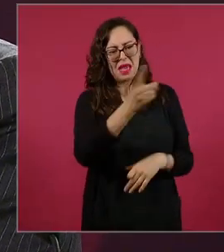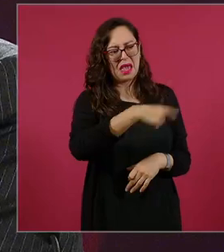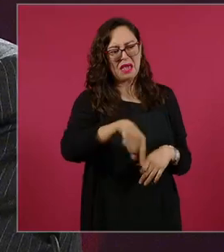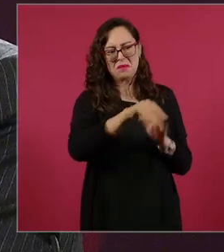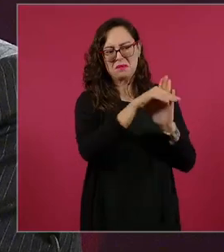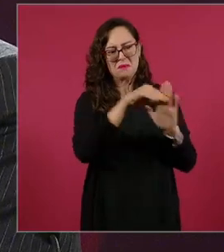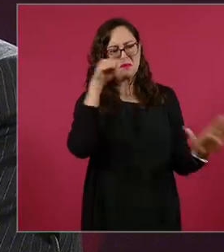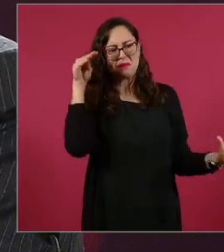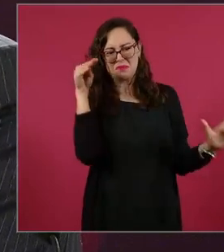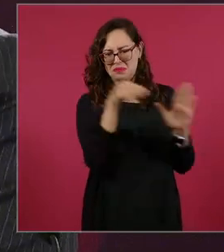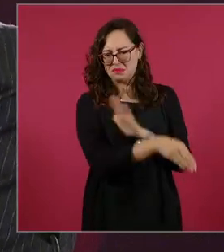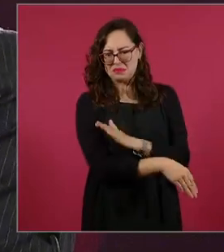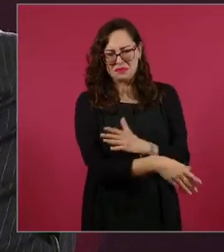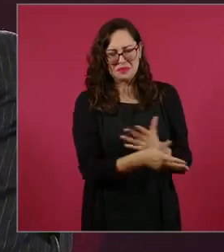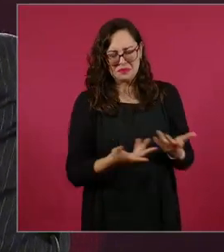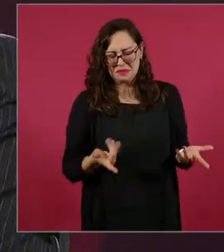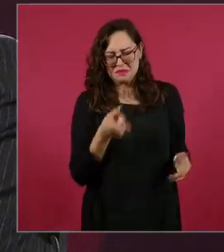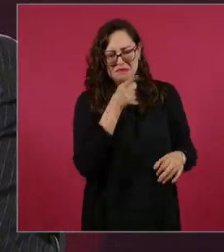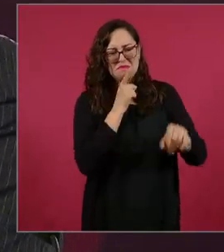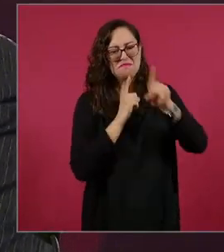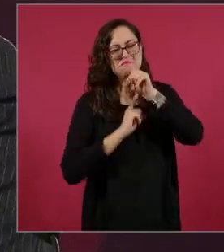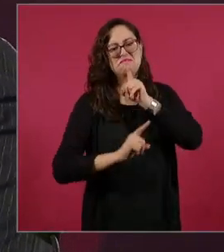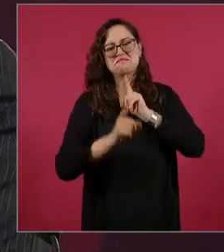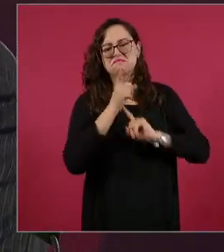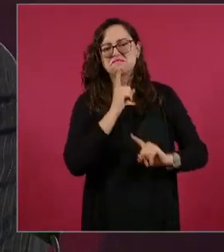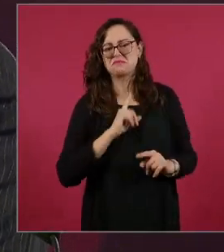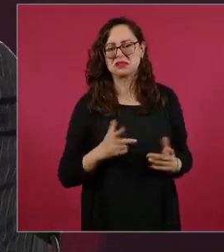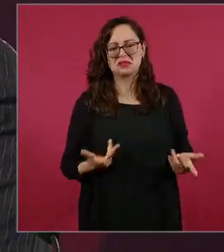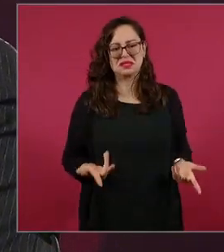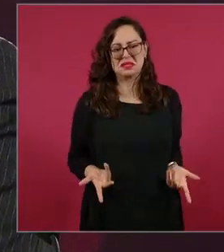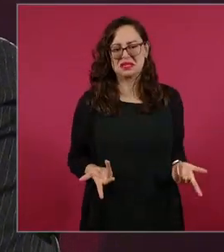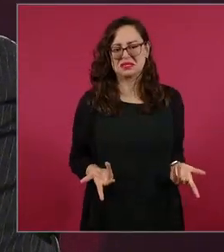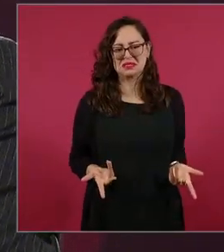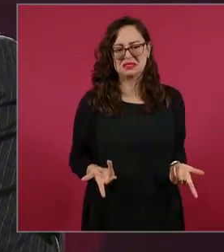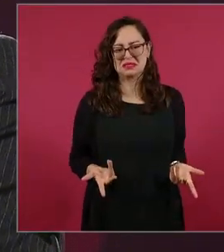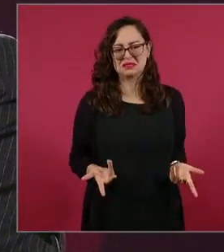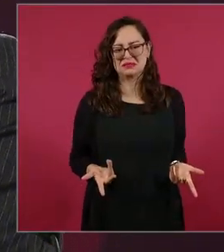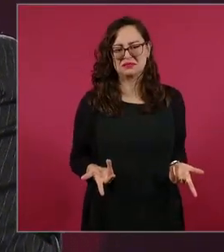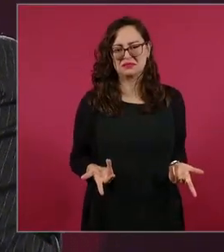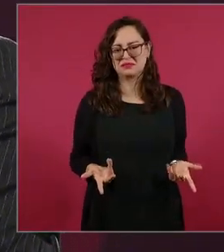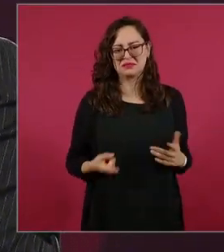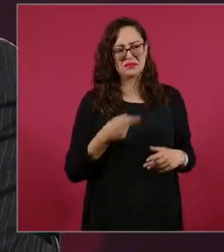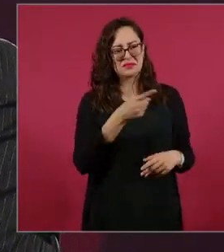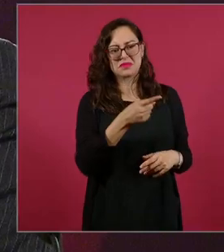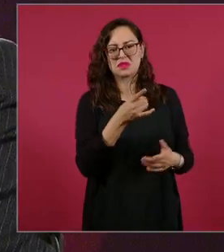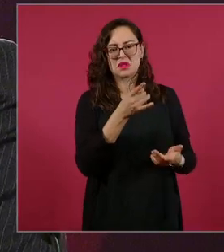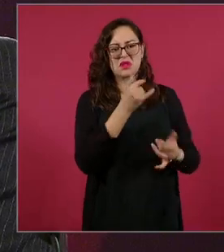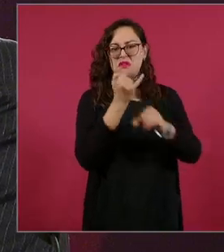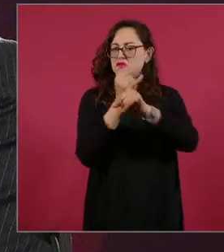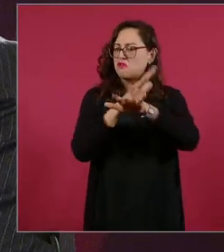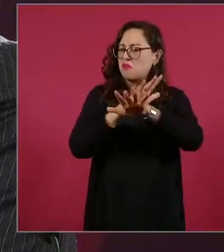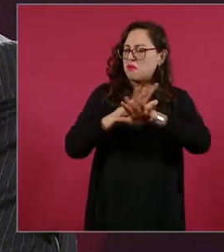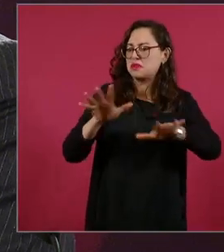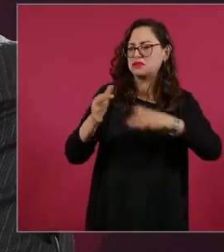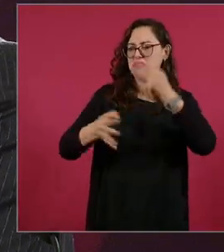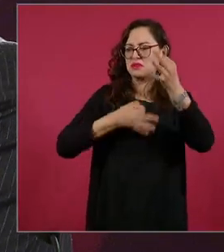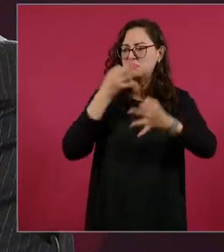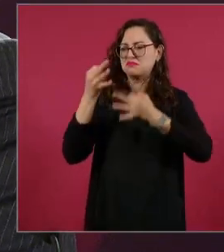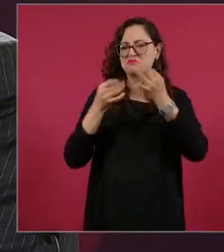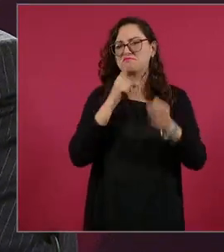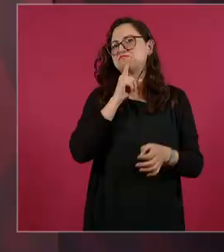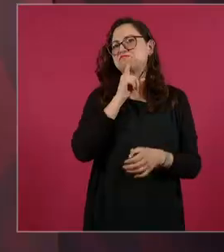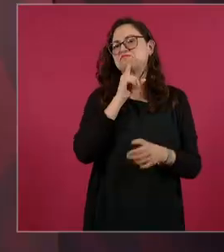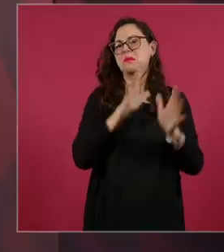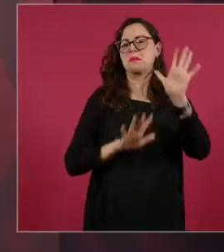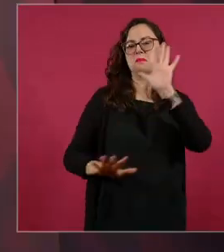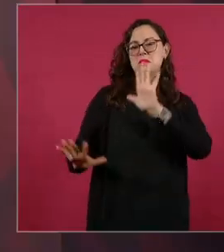de información, mejor dicho, de manipulación, no sólo en México, en el mundo,